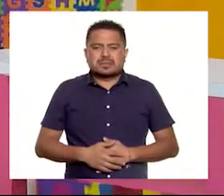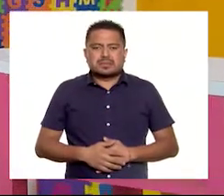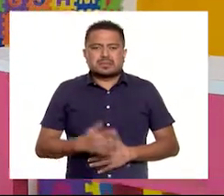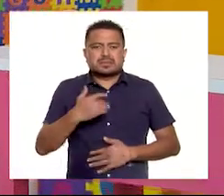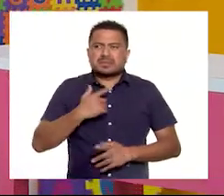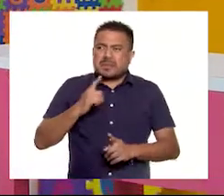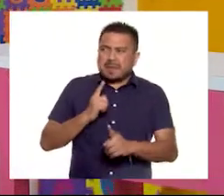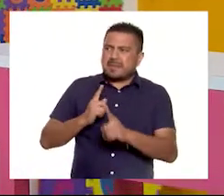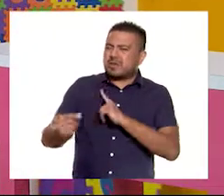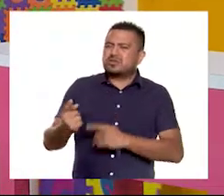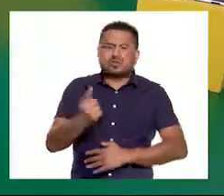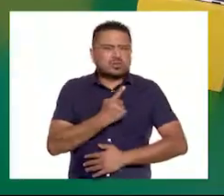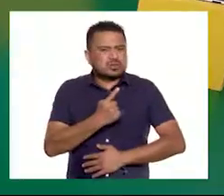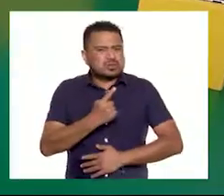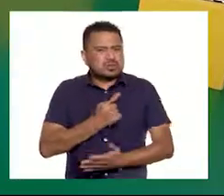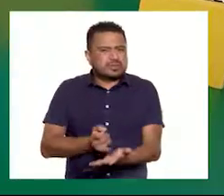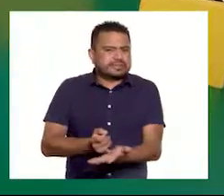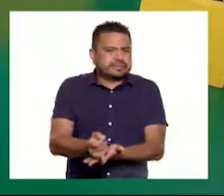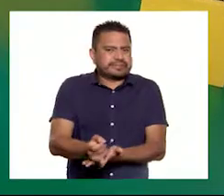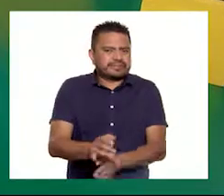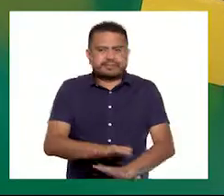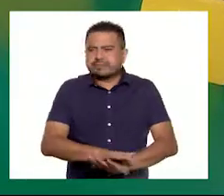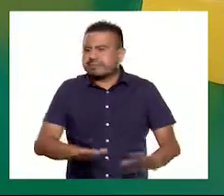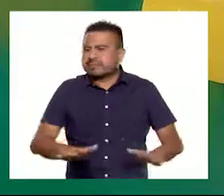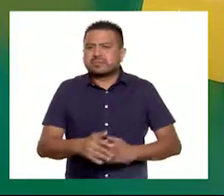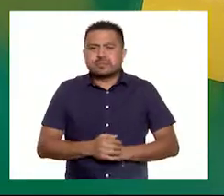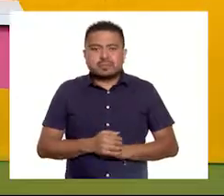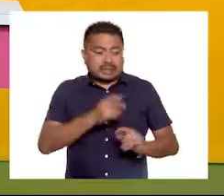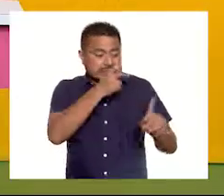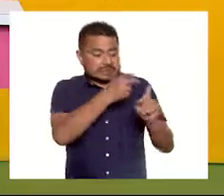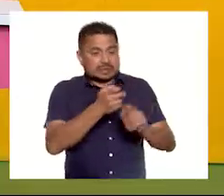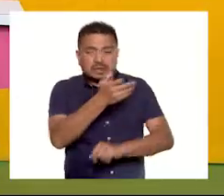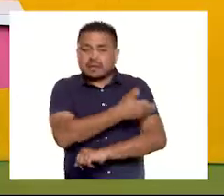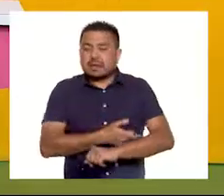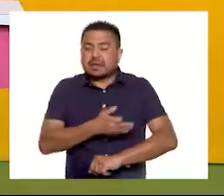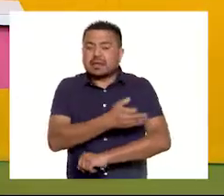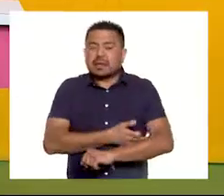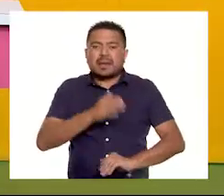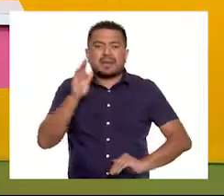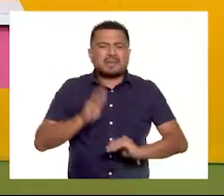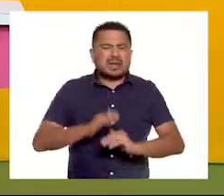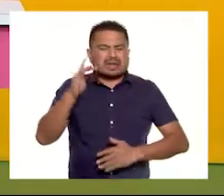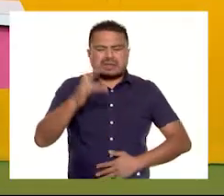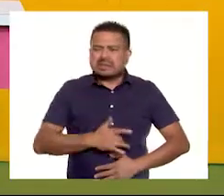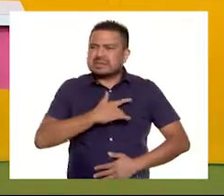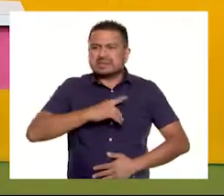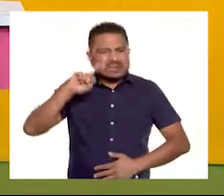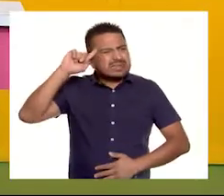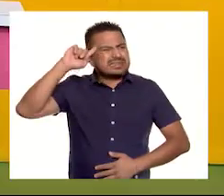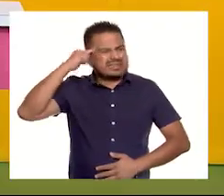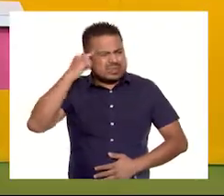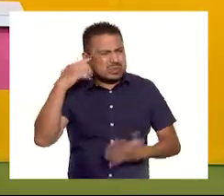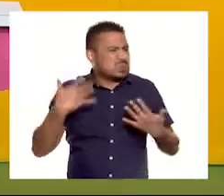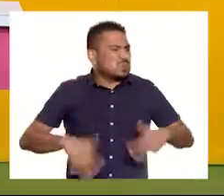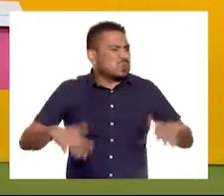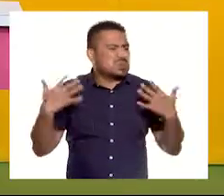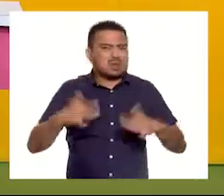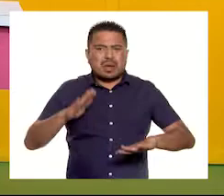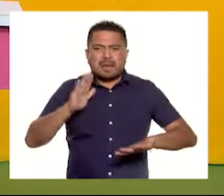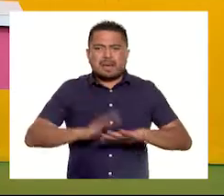Me voy a ir yo solo. Esa tarde estaba muy enojado. ¿Qué digo enojado?